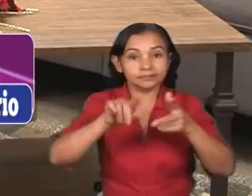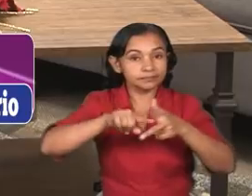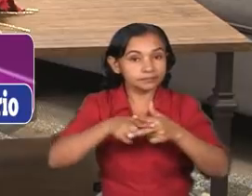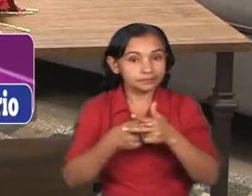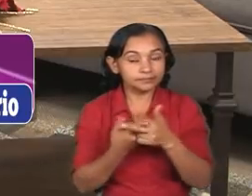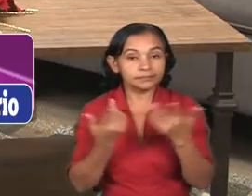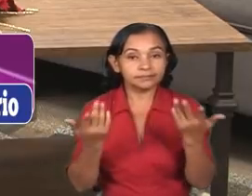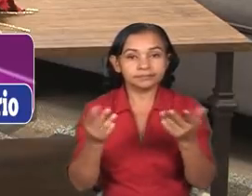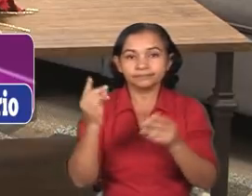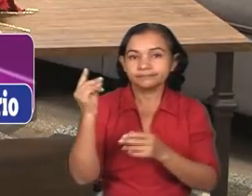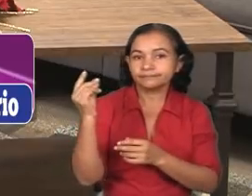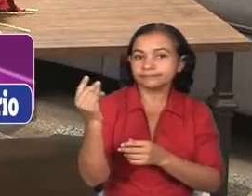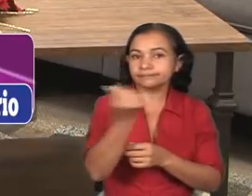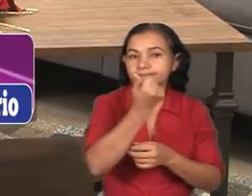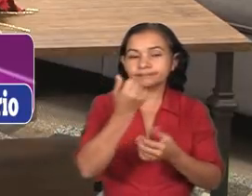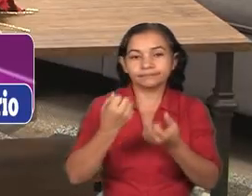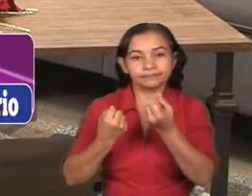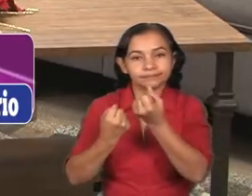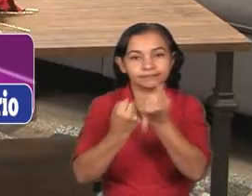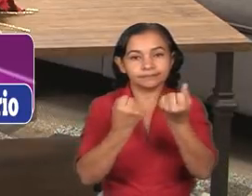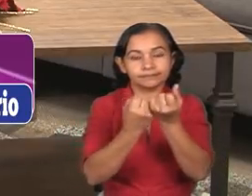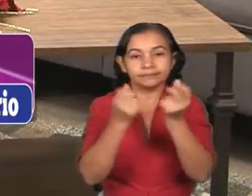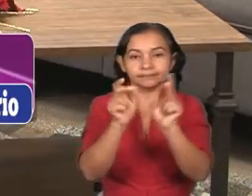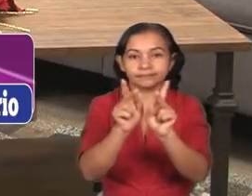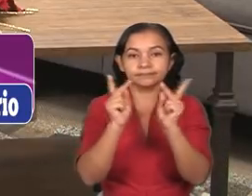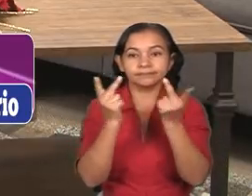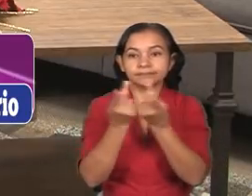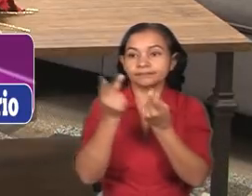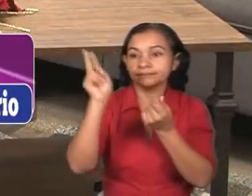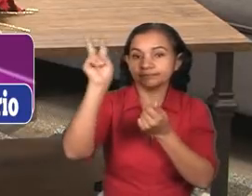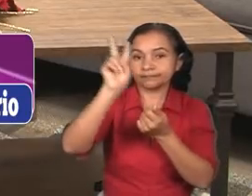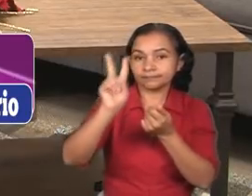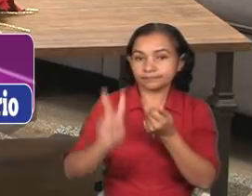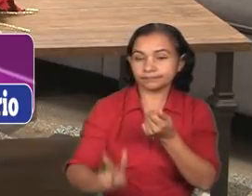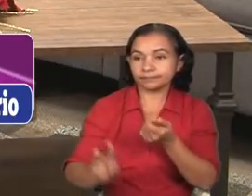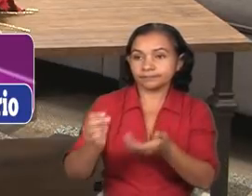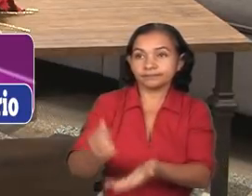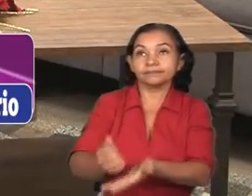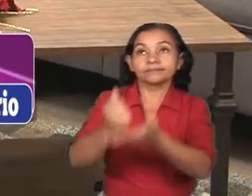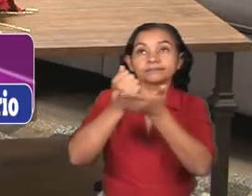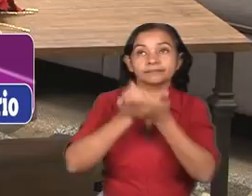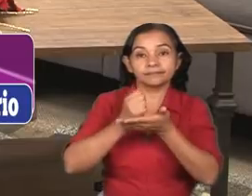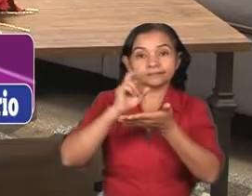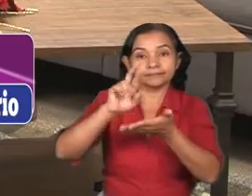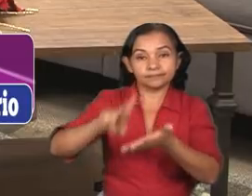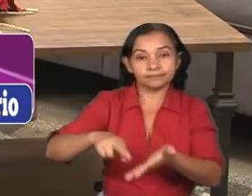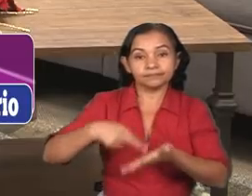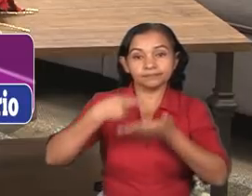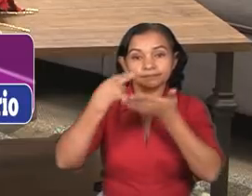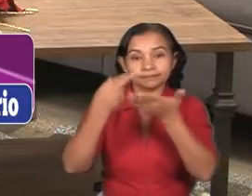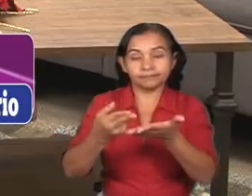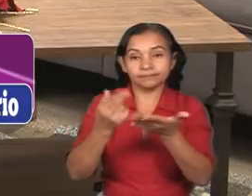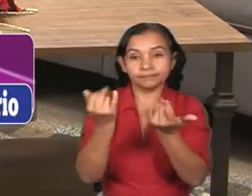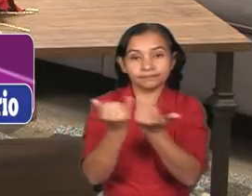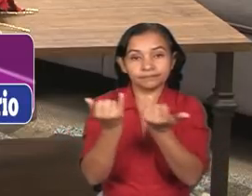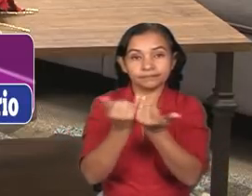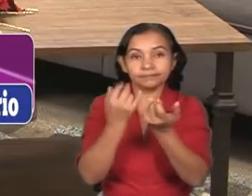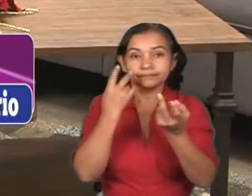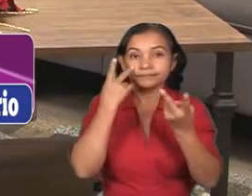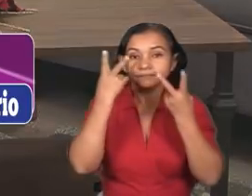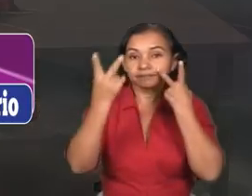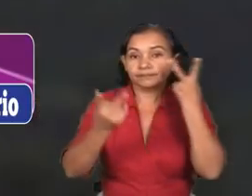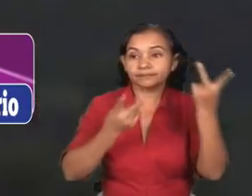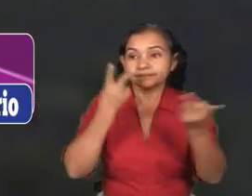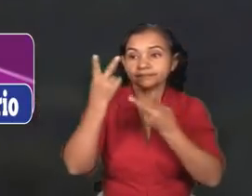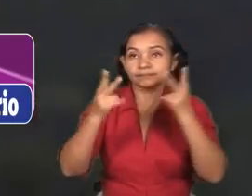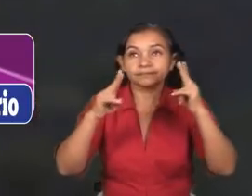comienza rápidamente la solidaridad del pueblo venezolano, manifiesta. Hay una donación del comandante Chávez en una primera visita a Nicaragua, y